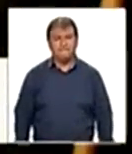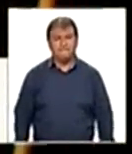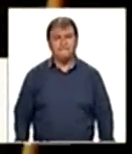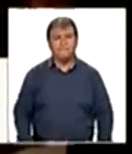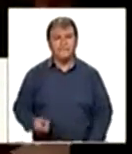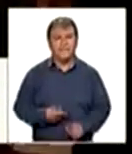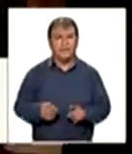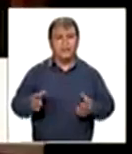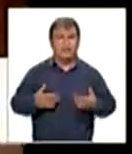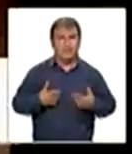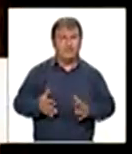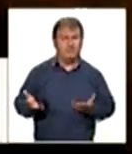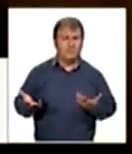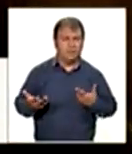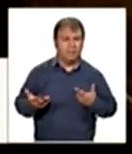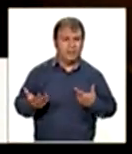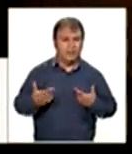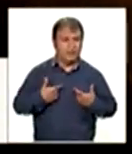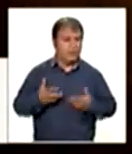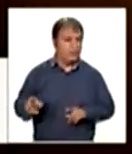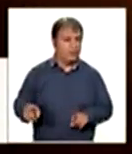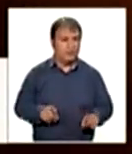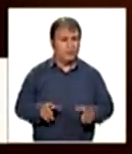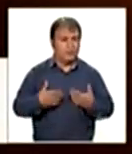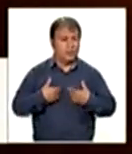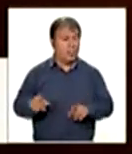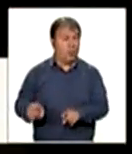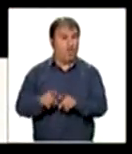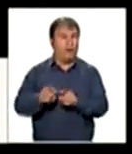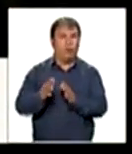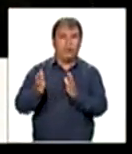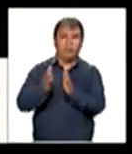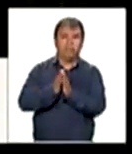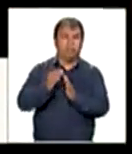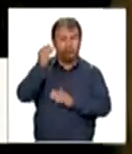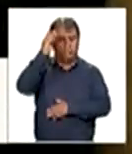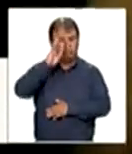Tú que vives segura de sí misma es toda una diosa.